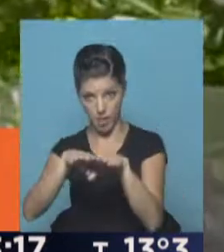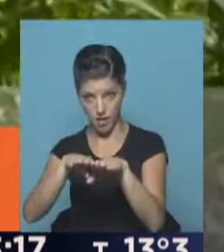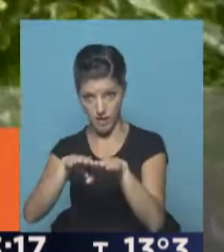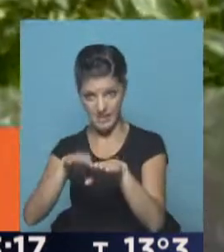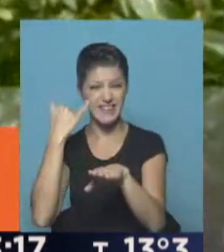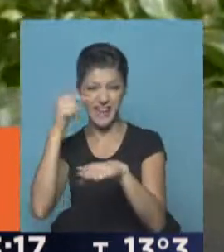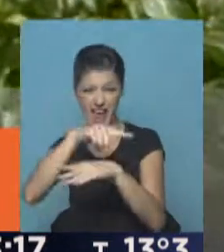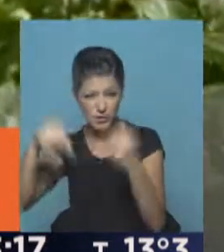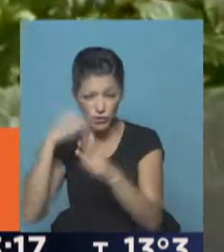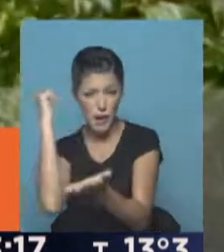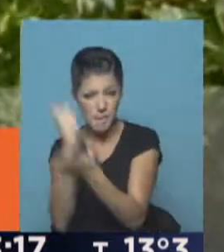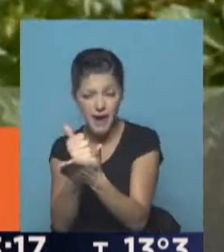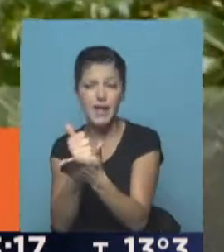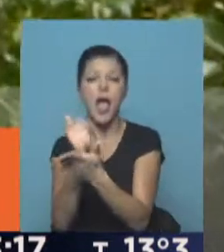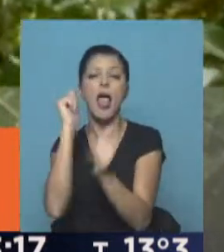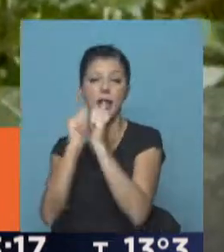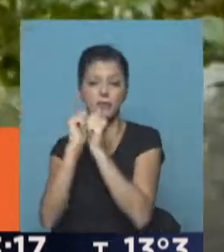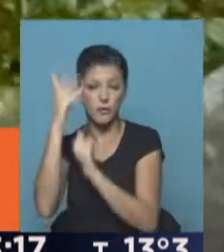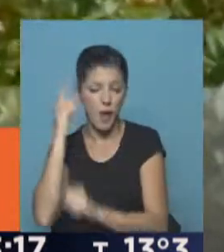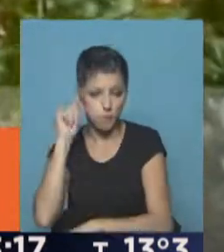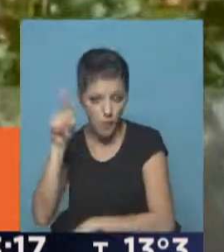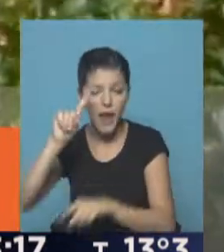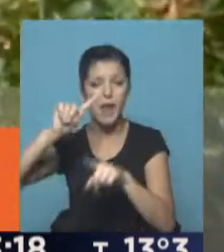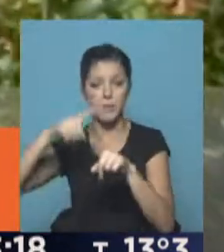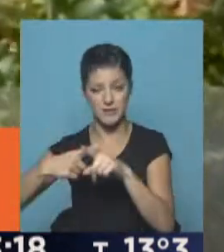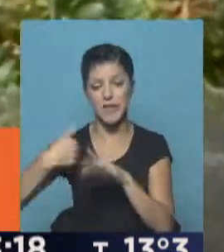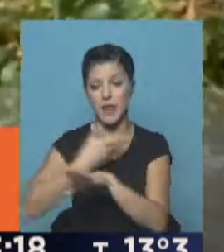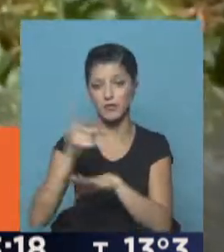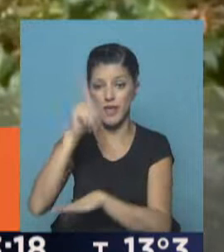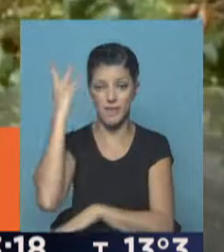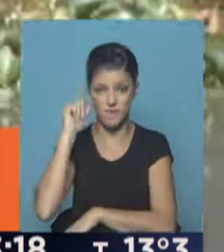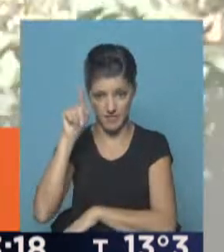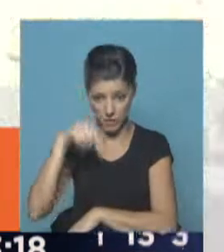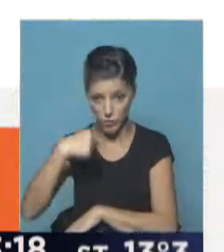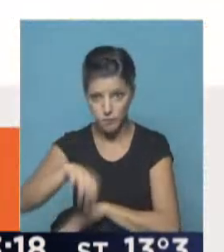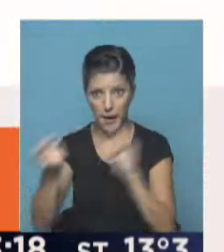caracterizaron históricamente con matices a la política y a la ciudadanía francesas.